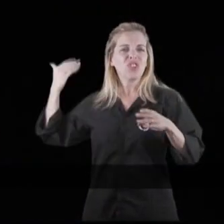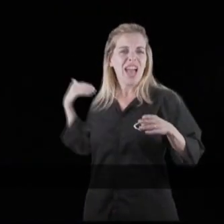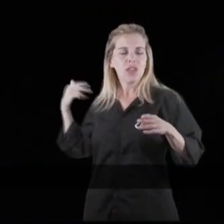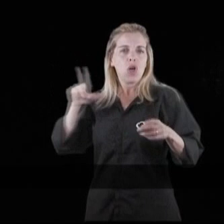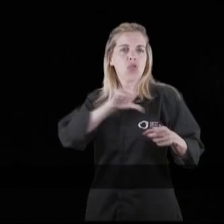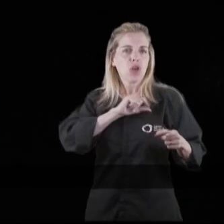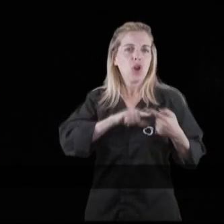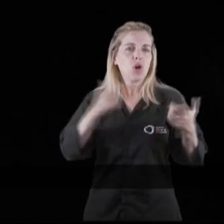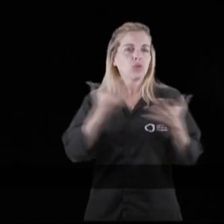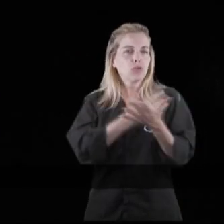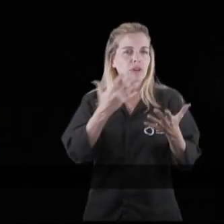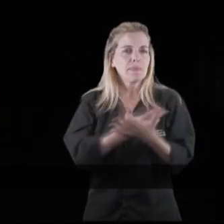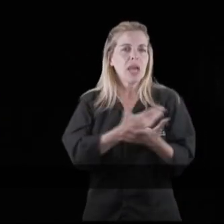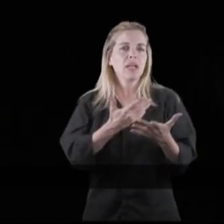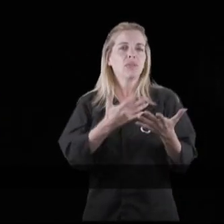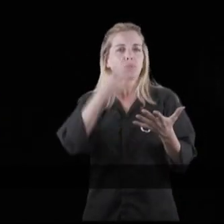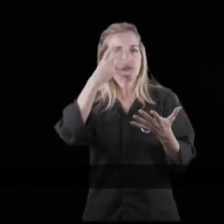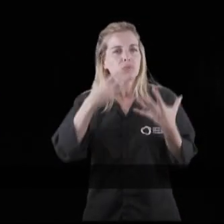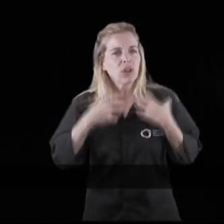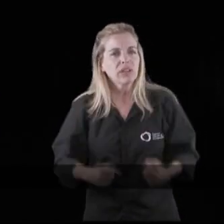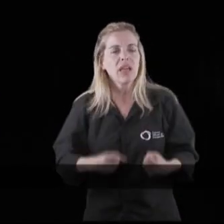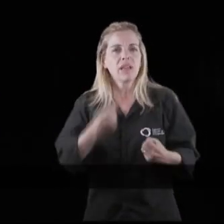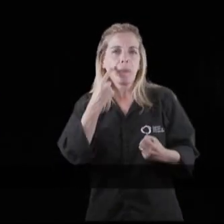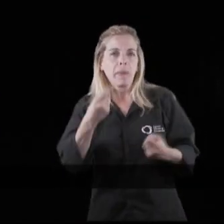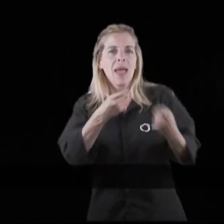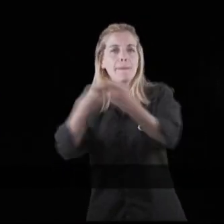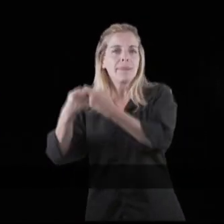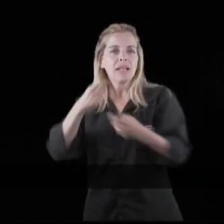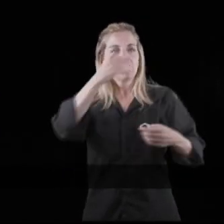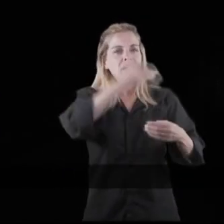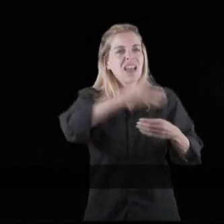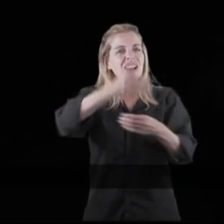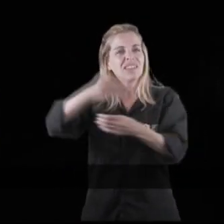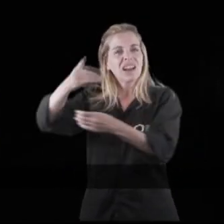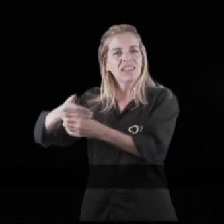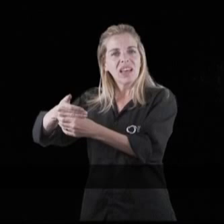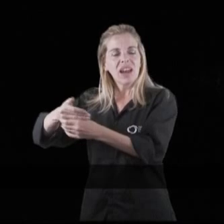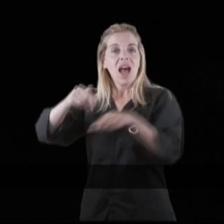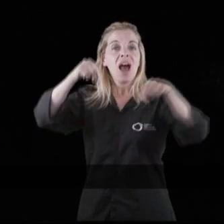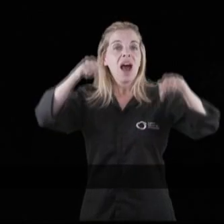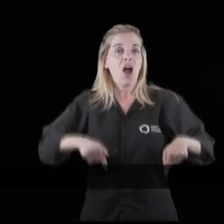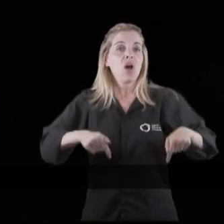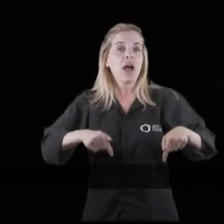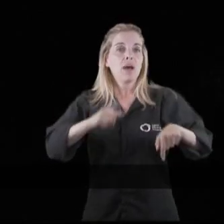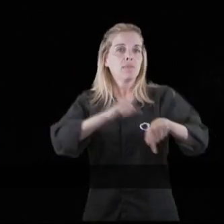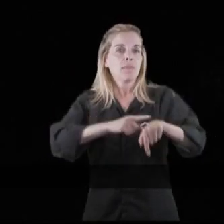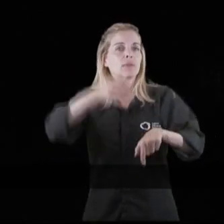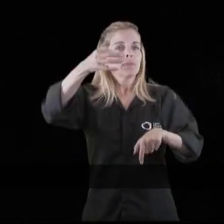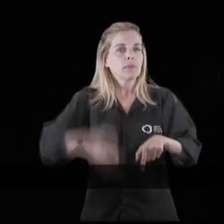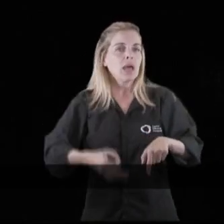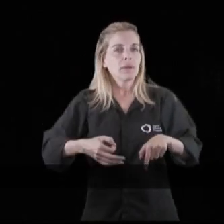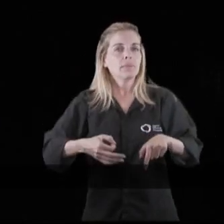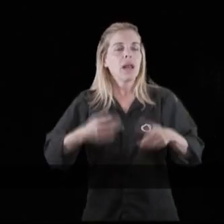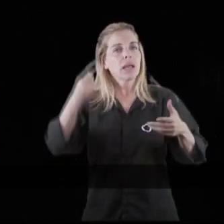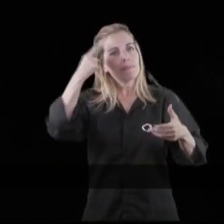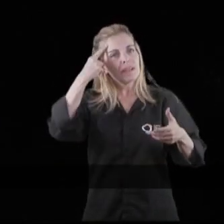tanto malestar, de pasarla tan mal, de ver cerrar empresas, Es un mal momento para que alguna vez digamos,